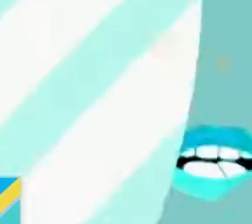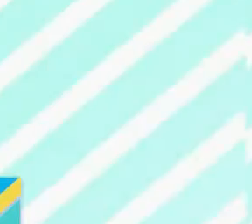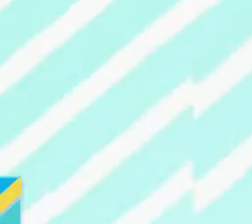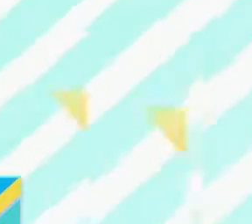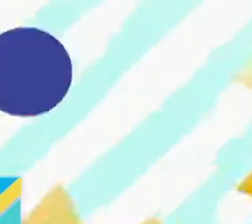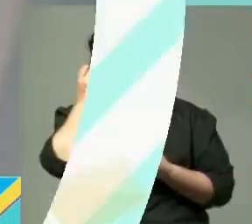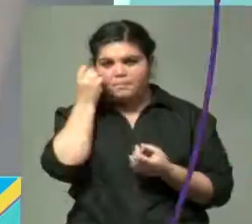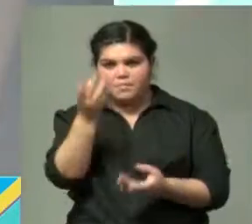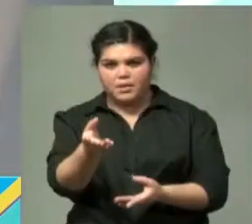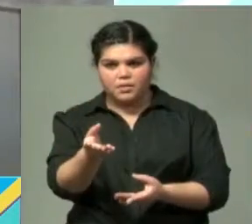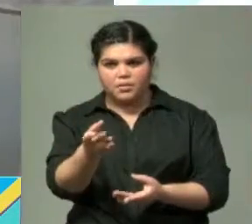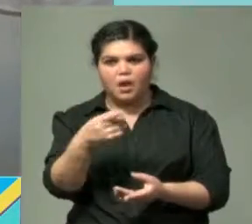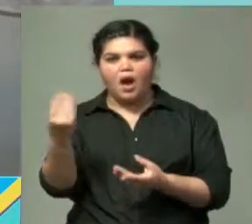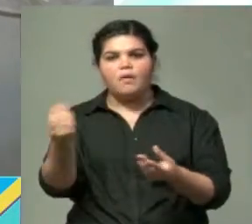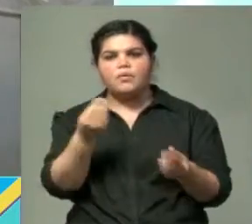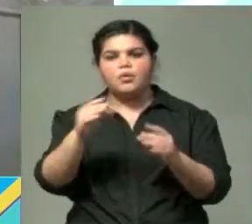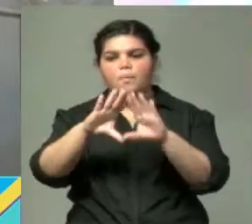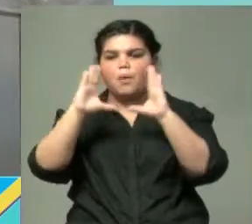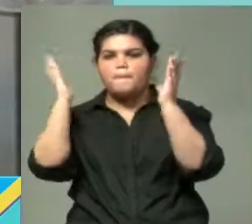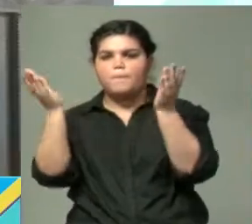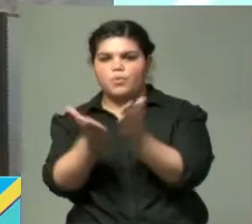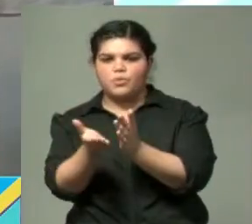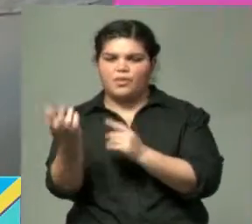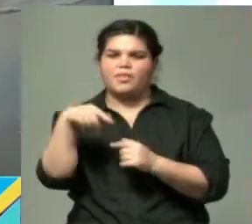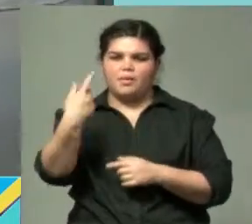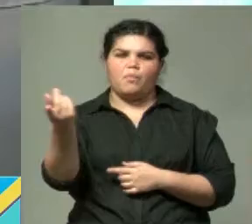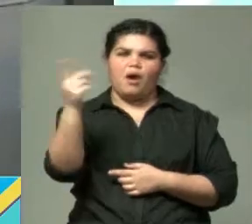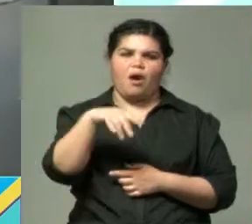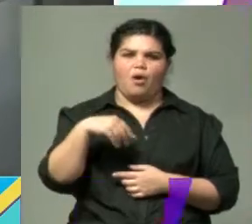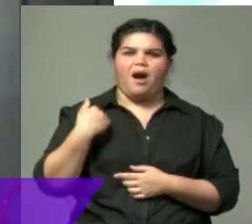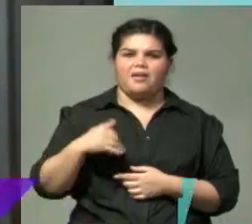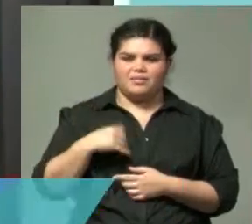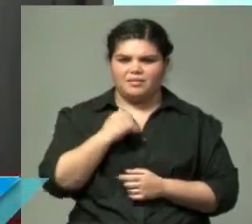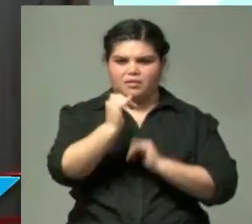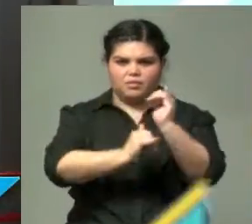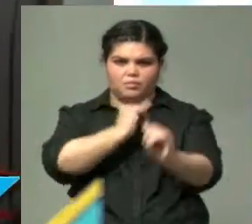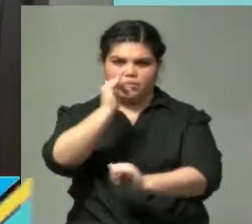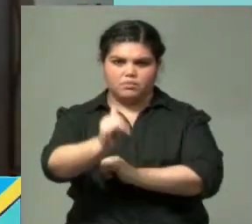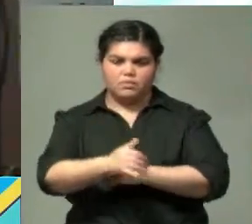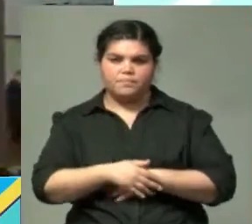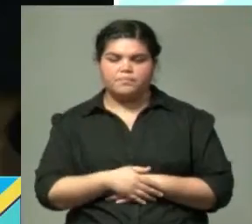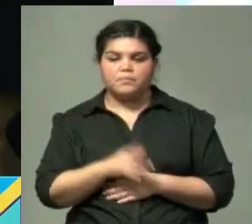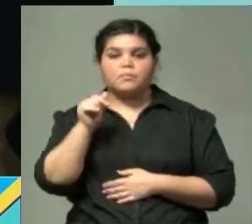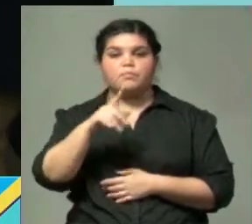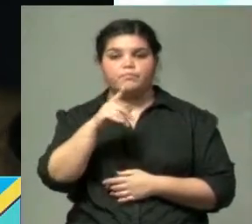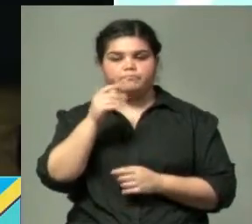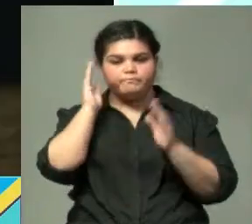un esfuerzo de ver qué está pasando en el mundo y ya volvemos a la Argentina. Pero vos fíjate, Si vos tomás el siglo XXI,